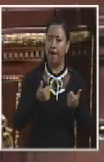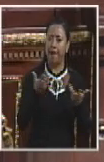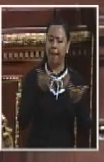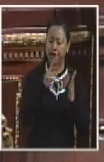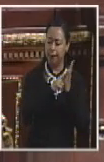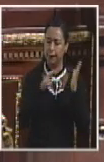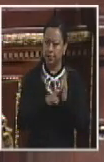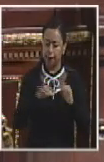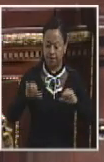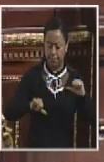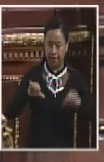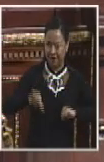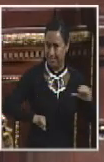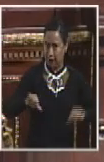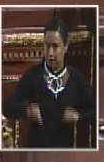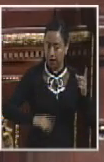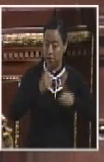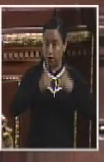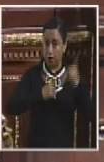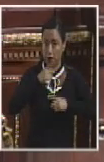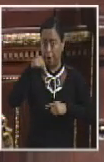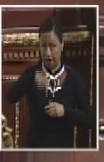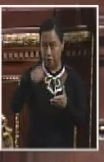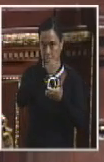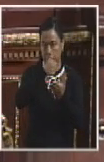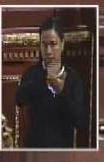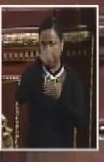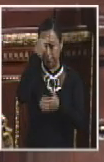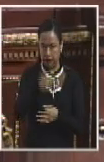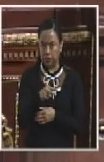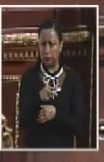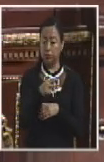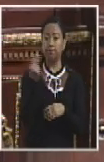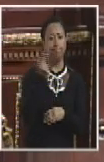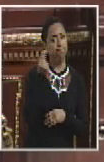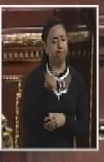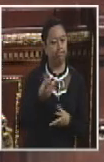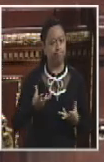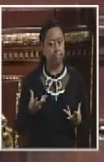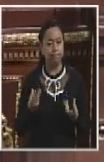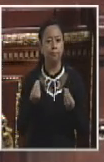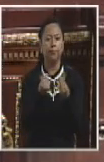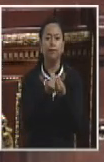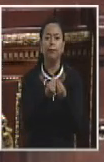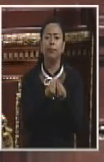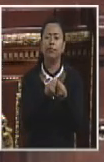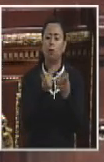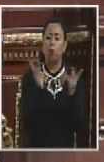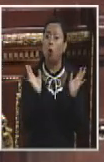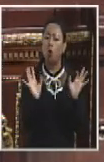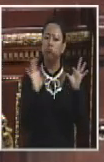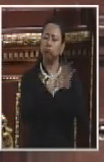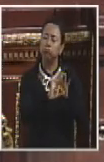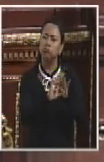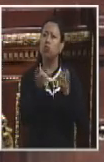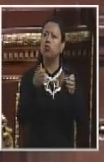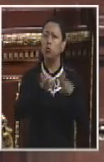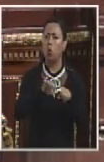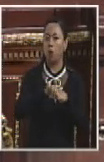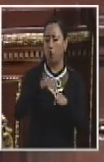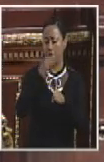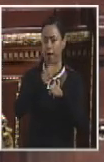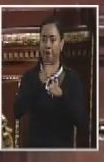deportiva de la Ciudad de México, debe ajustarse a nuestra realidad actual. En este sentido, a través